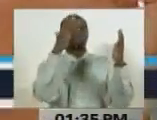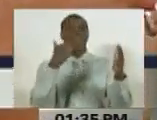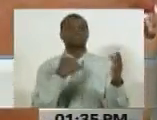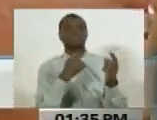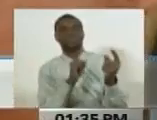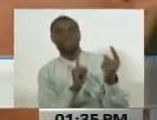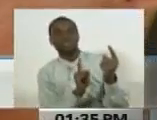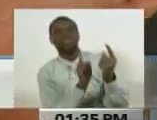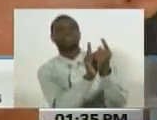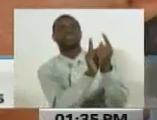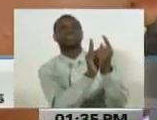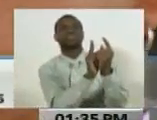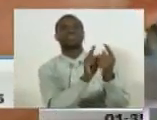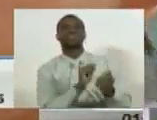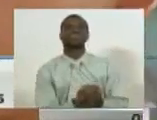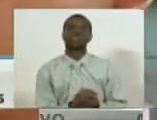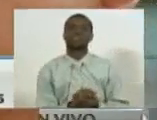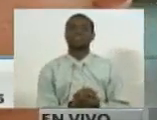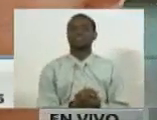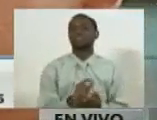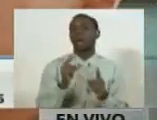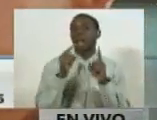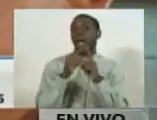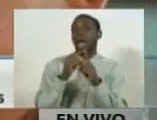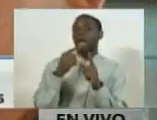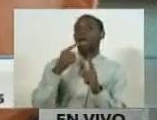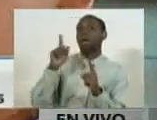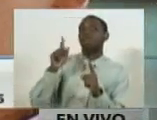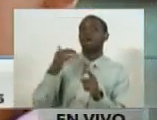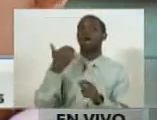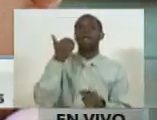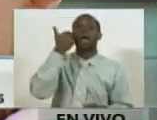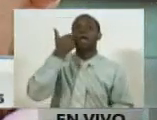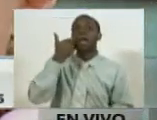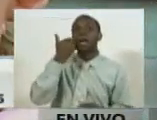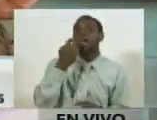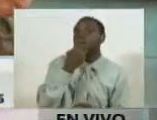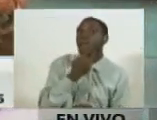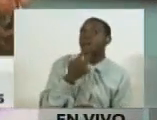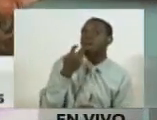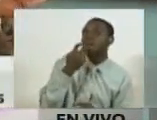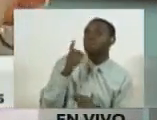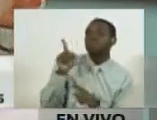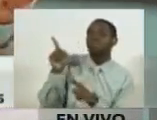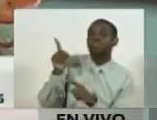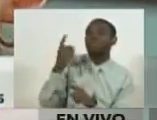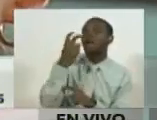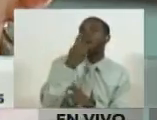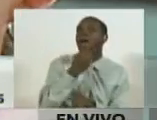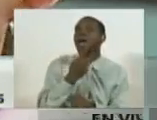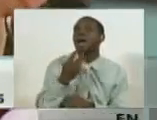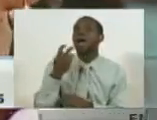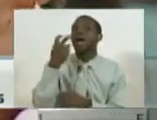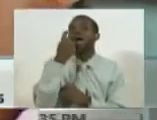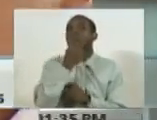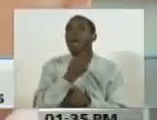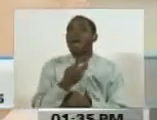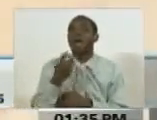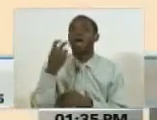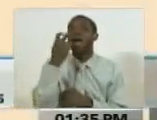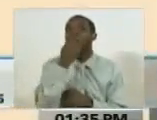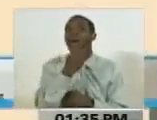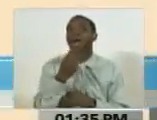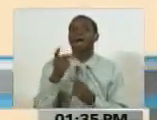chu televisionete toche y ajanete juan ese beso y anete na chaura cututón penete chistiupe.